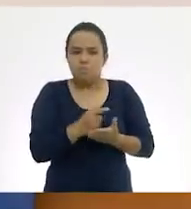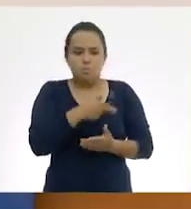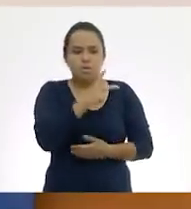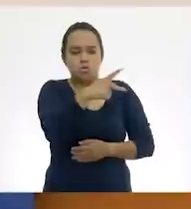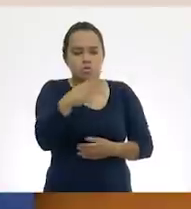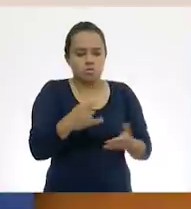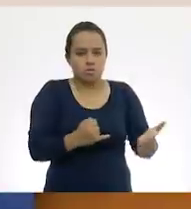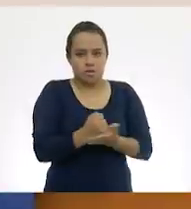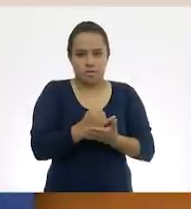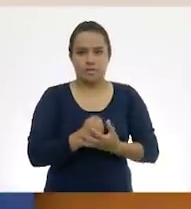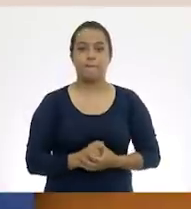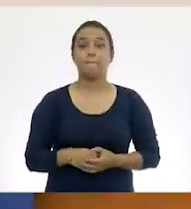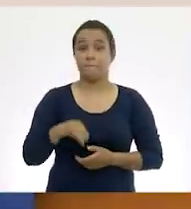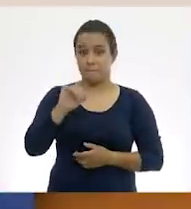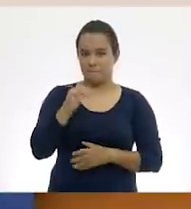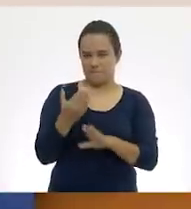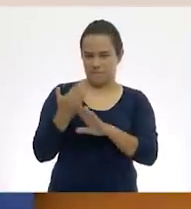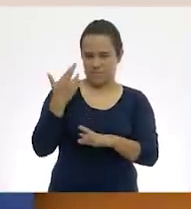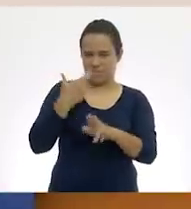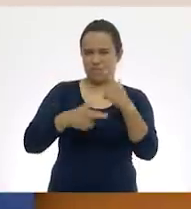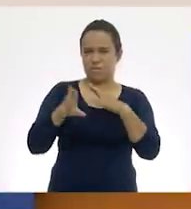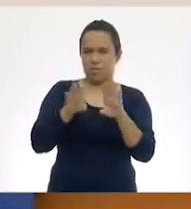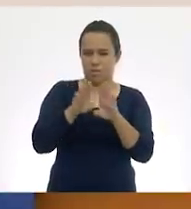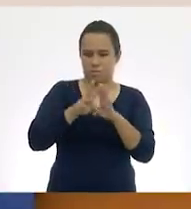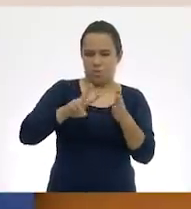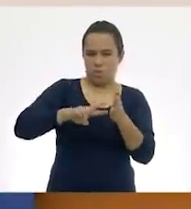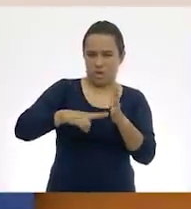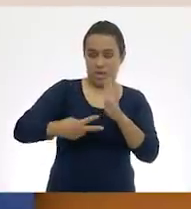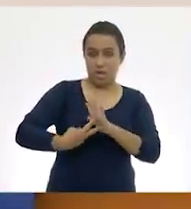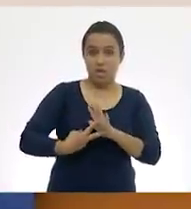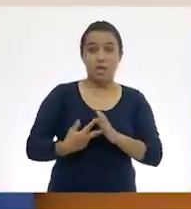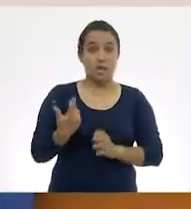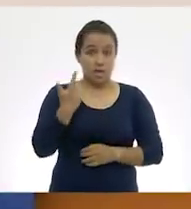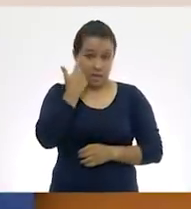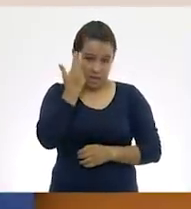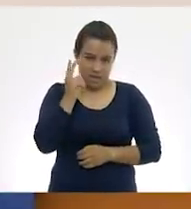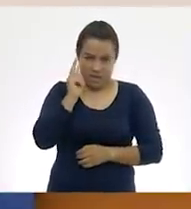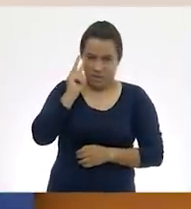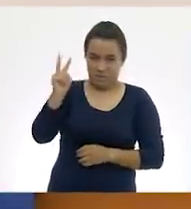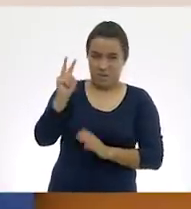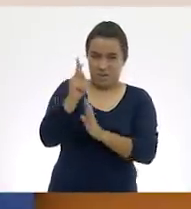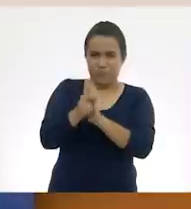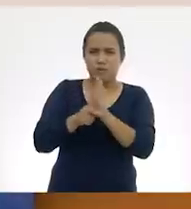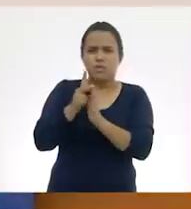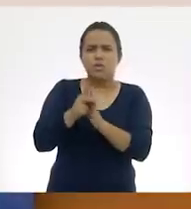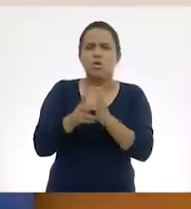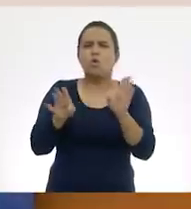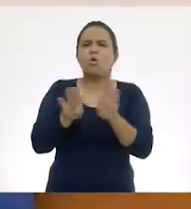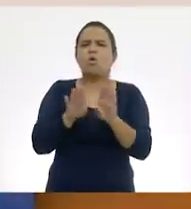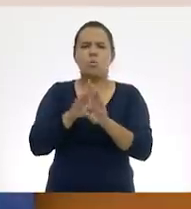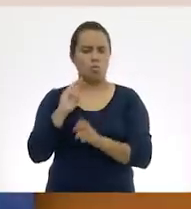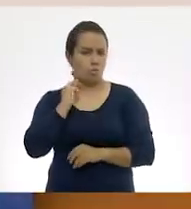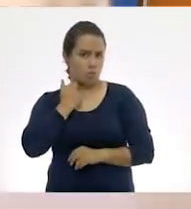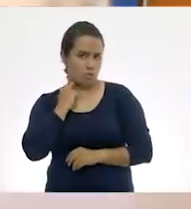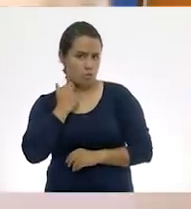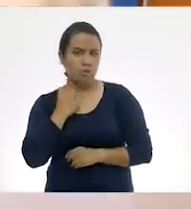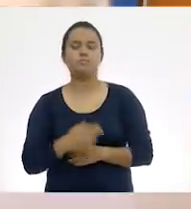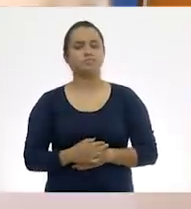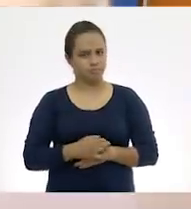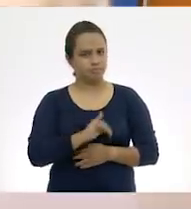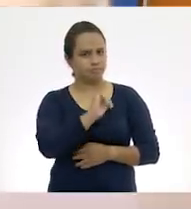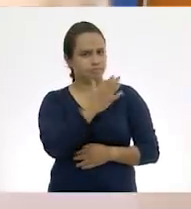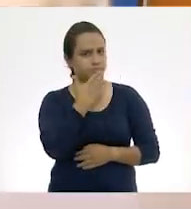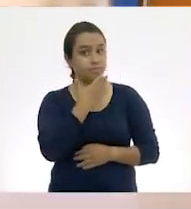ahora, regresando a esto de la ingeniería, ¿te gustaría que viéramos un pequeño video acerca de robótica? Me parece